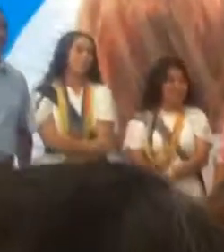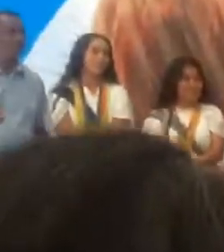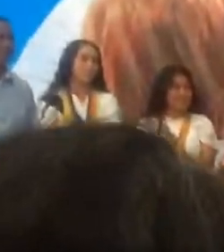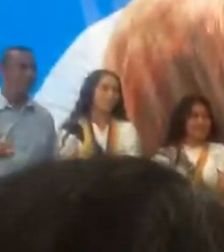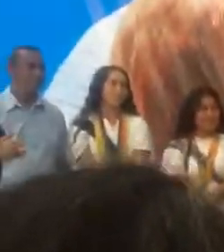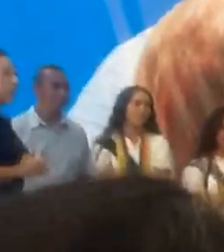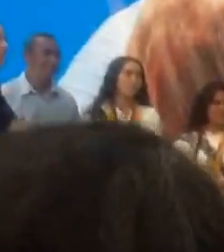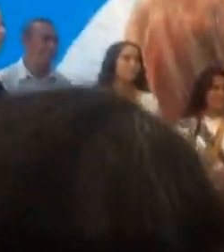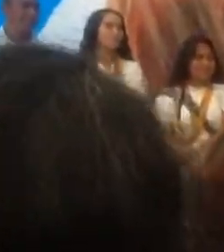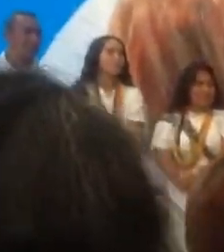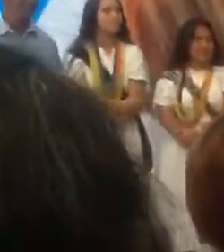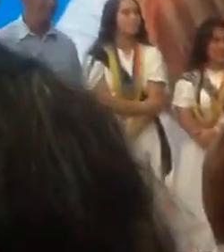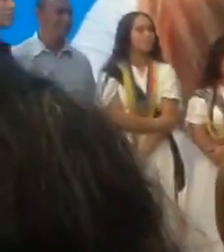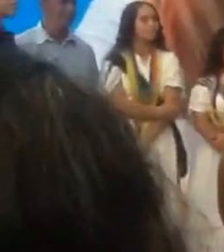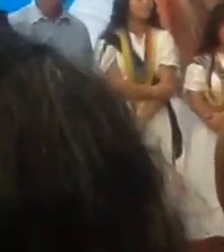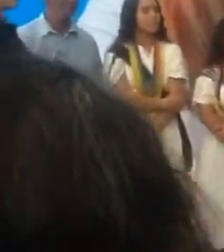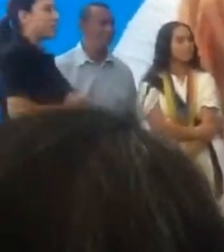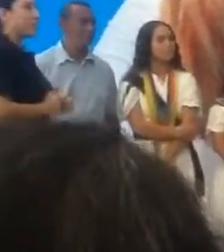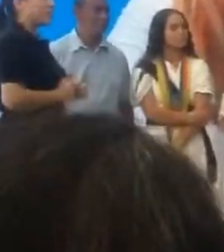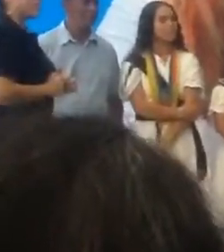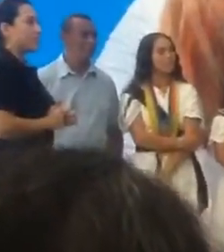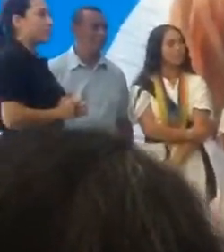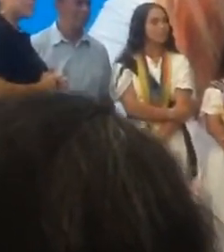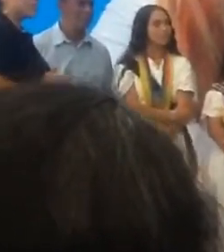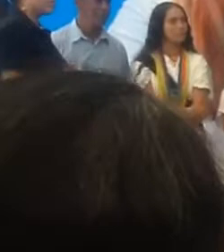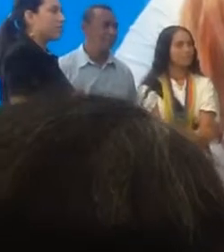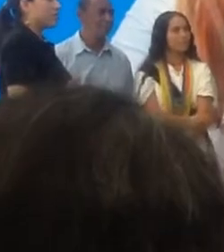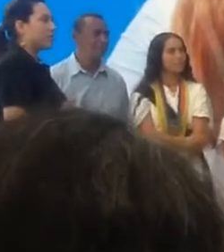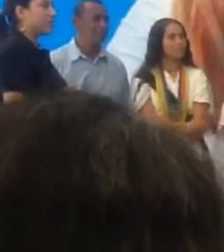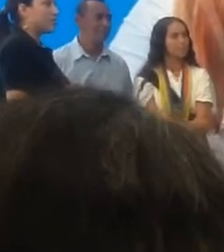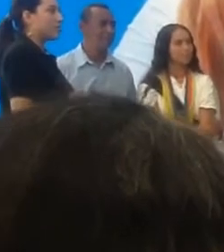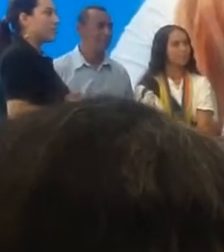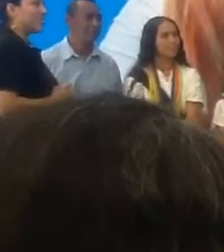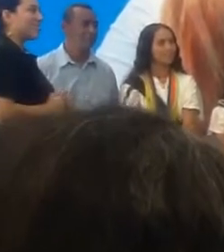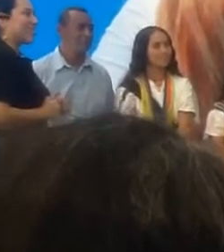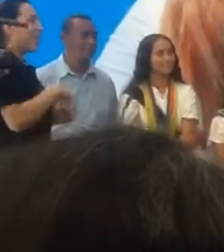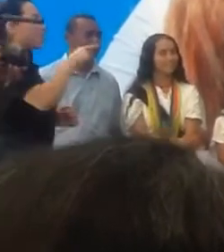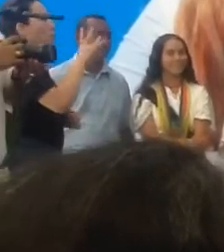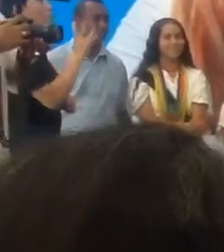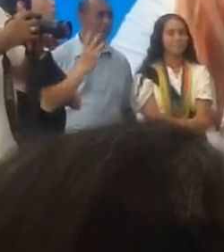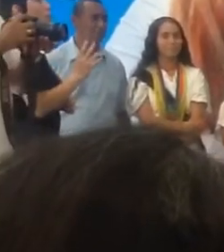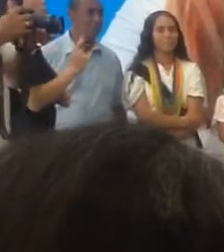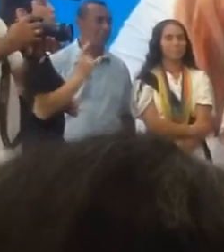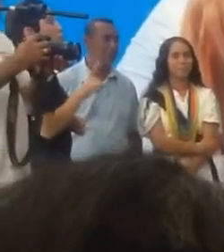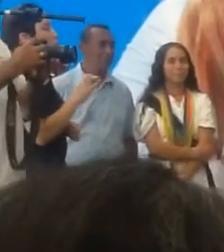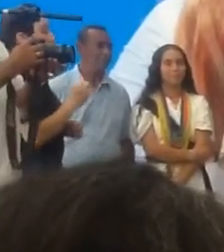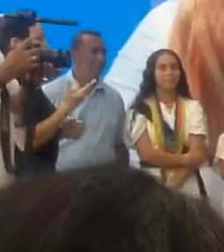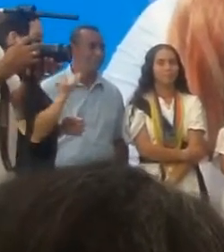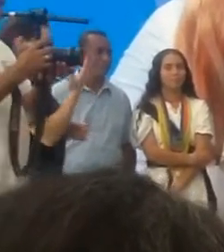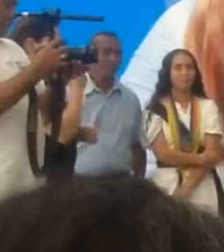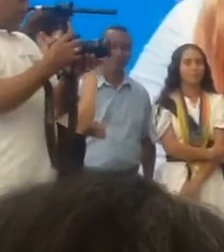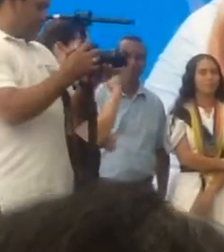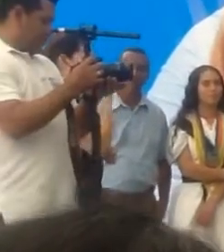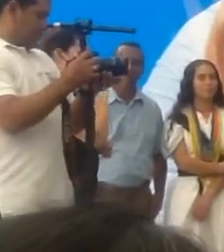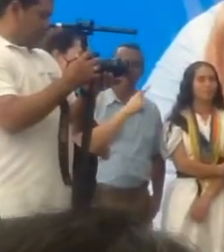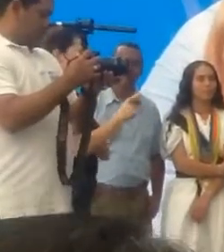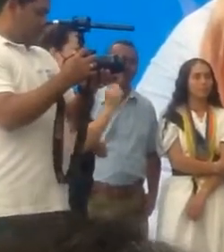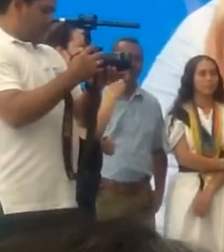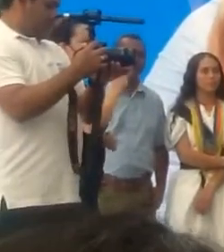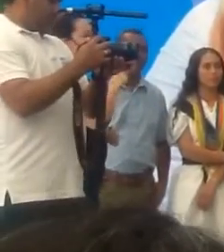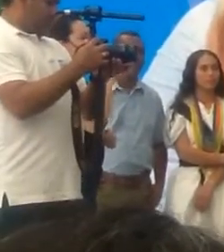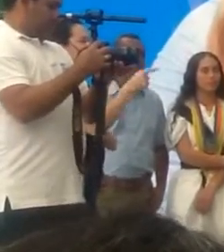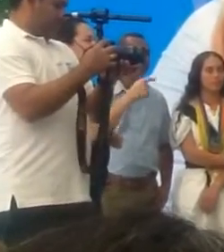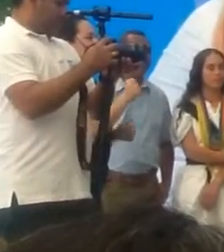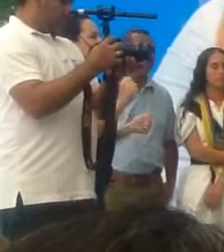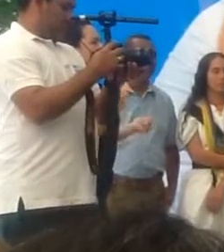¿Por qué los magdalenenses tienen que darme el voto de confianza a tu esposo Luis Miguel? Cari, como lo dice Ambrosio, ha